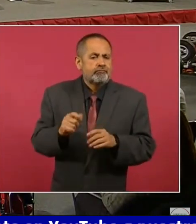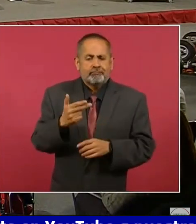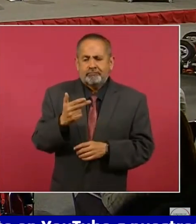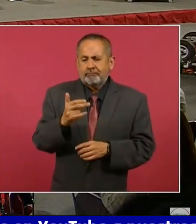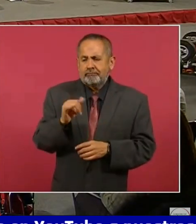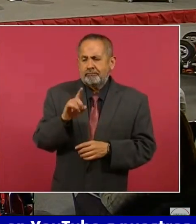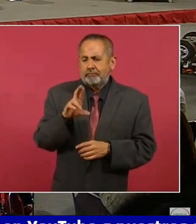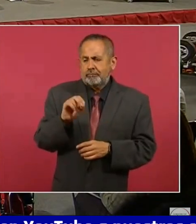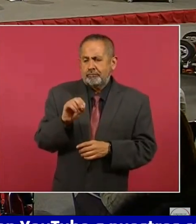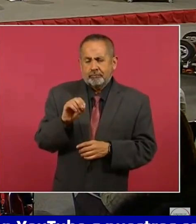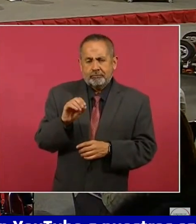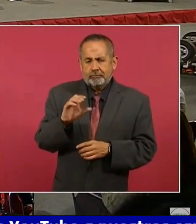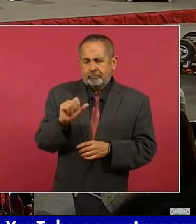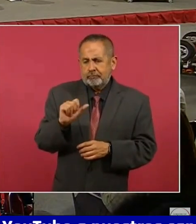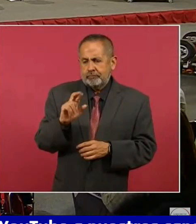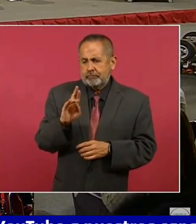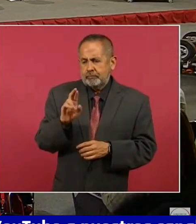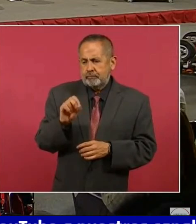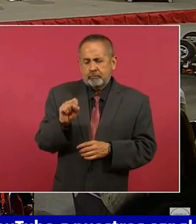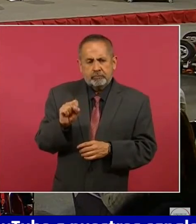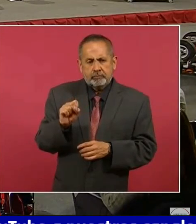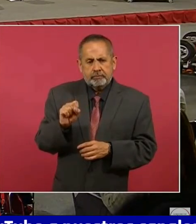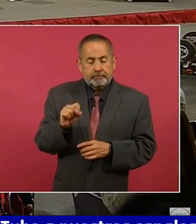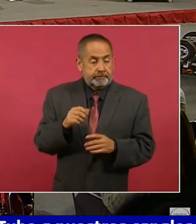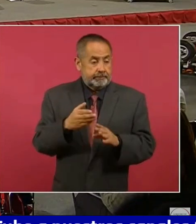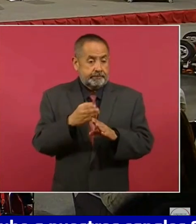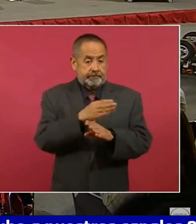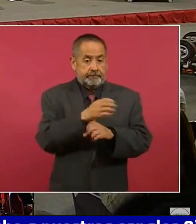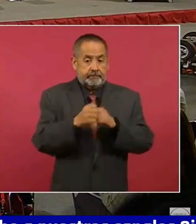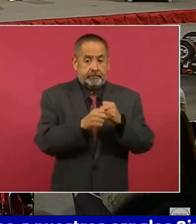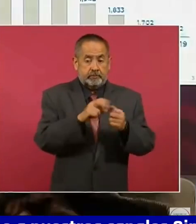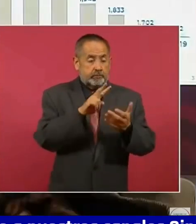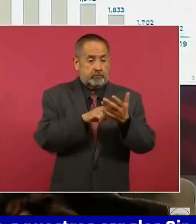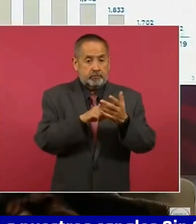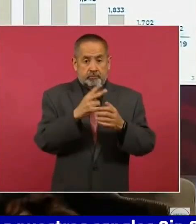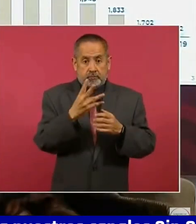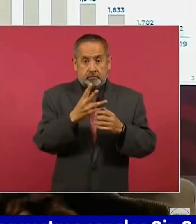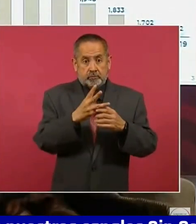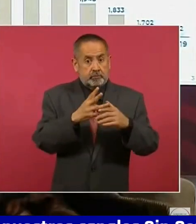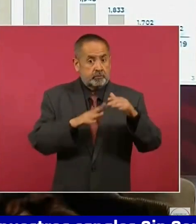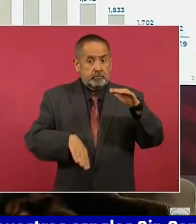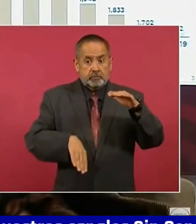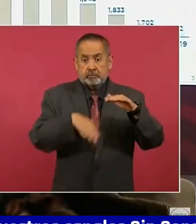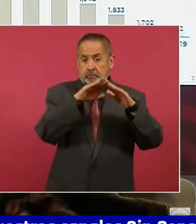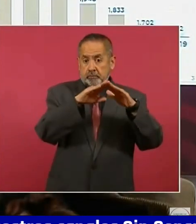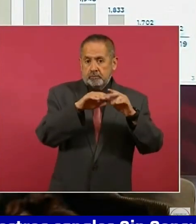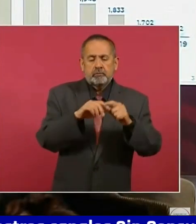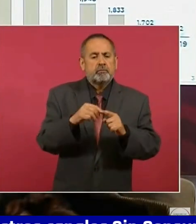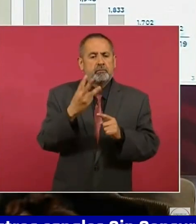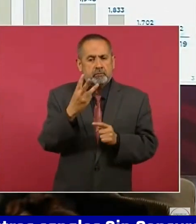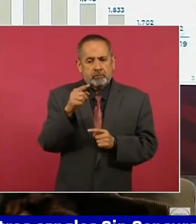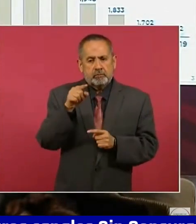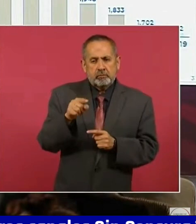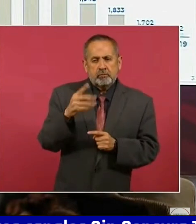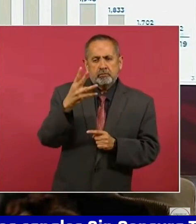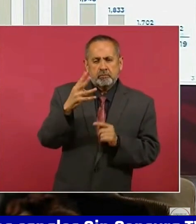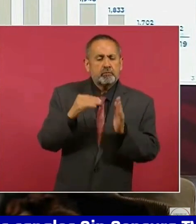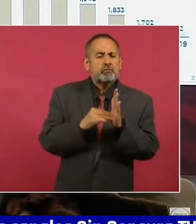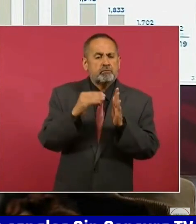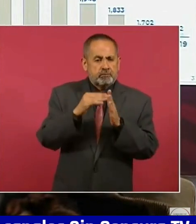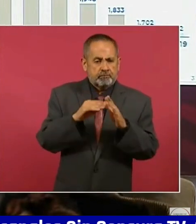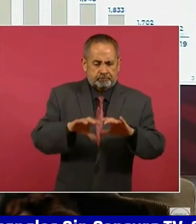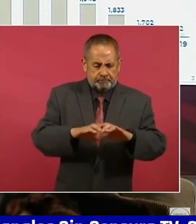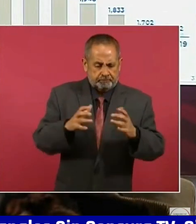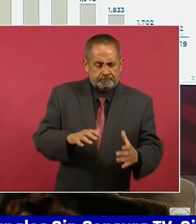Se puede observar que en el 2004 se alcanzó la producción histórica más alta, casi 3.4 millones de